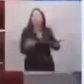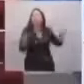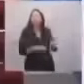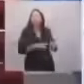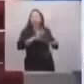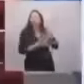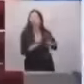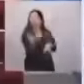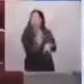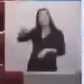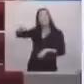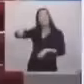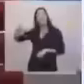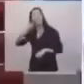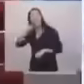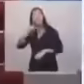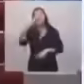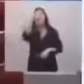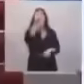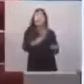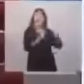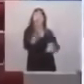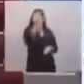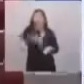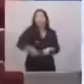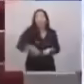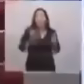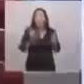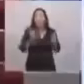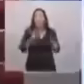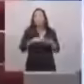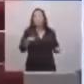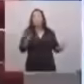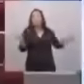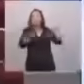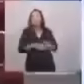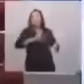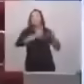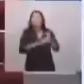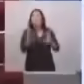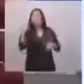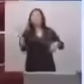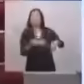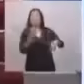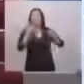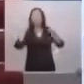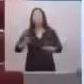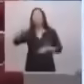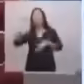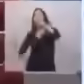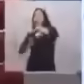ley su idea no un plan un anarquista no puede tener un plan un anarquista no no puede dar ninguna orden bien mi